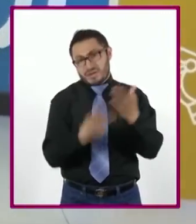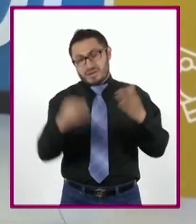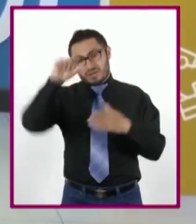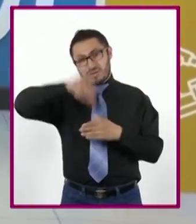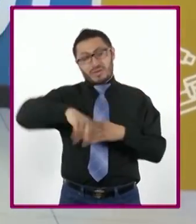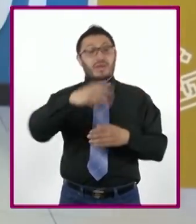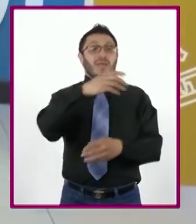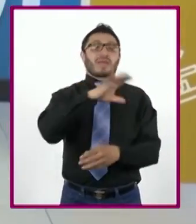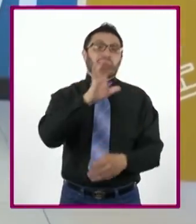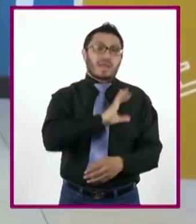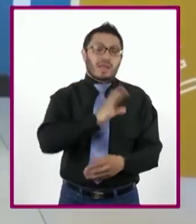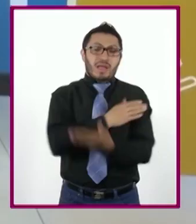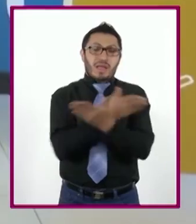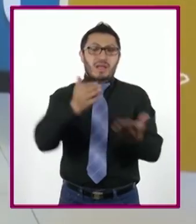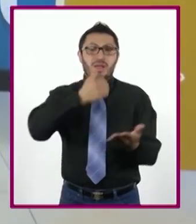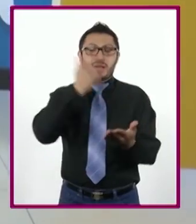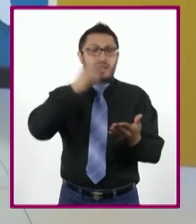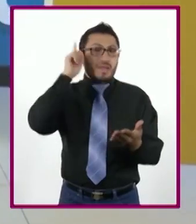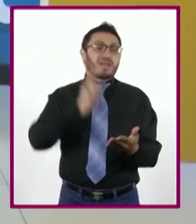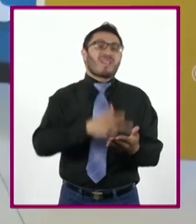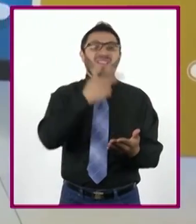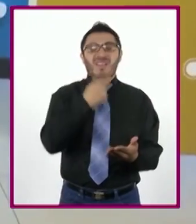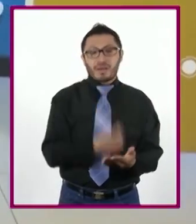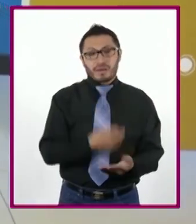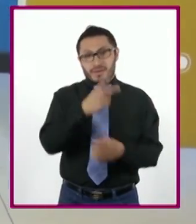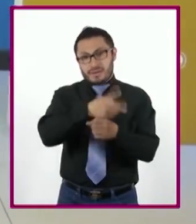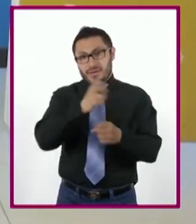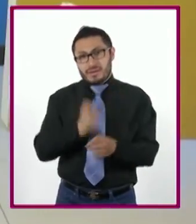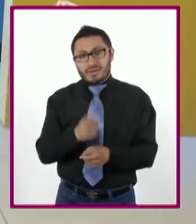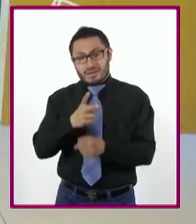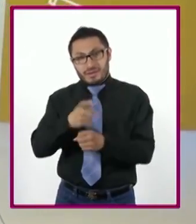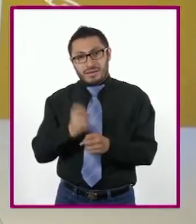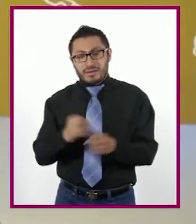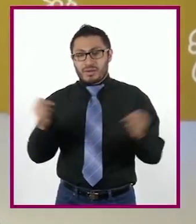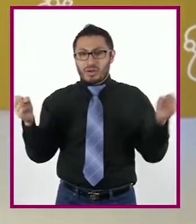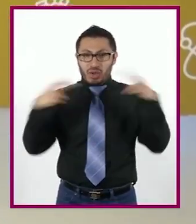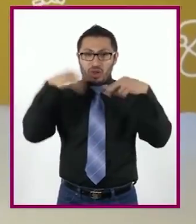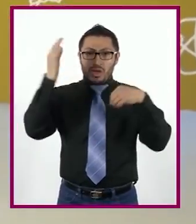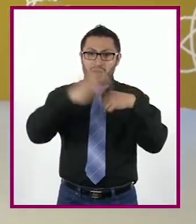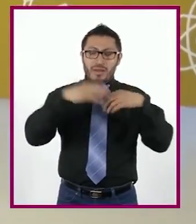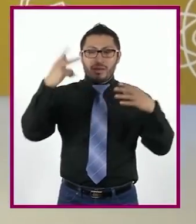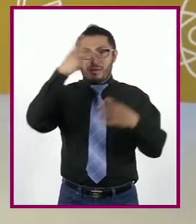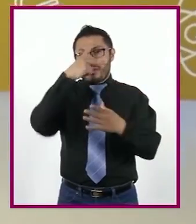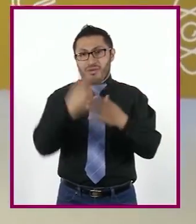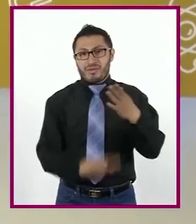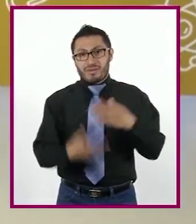a nuestros estimados alumnas y alumnos los invito a encontrarnos en el próximo.